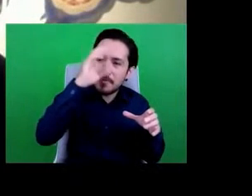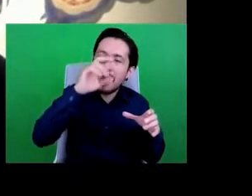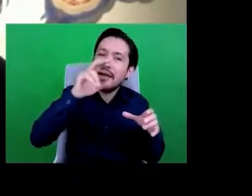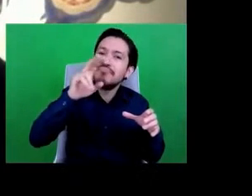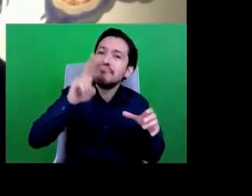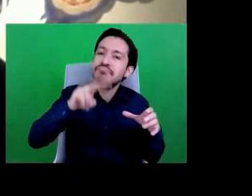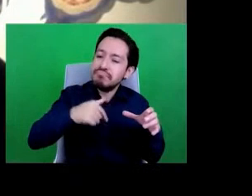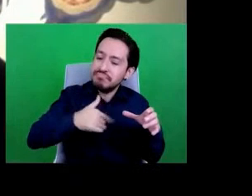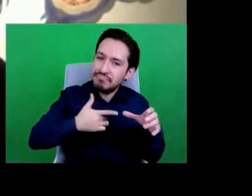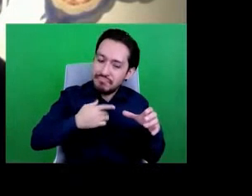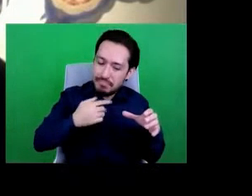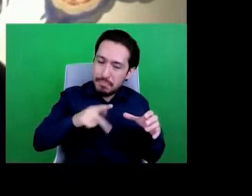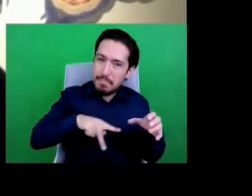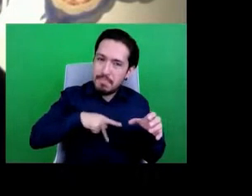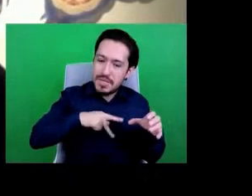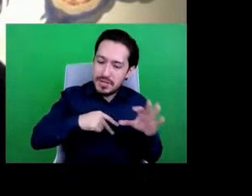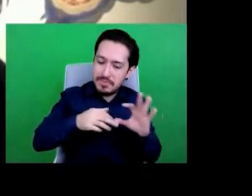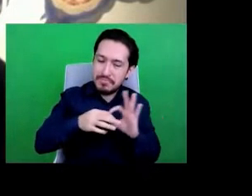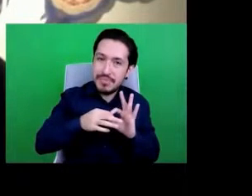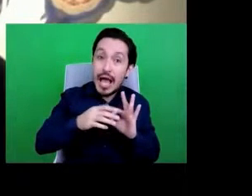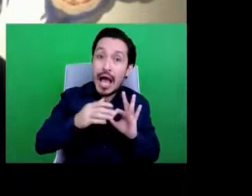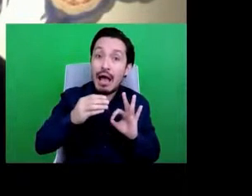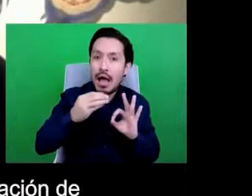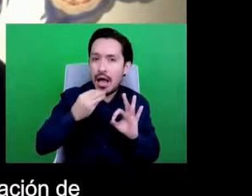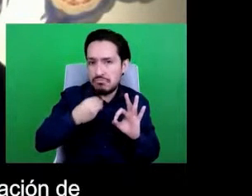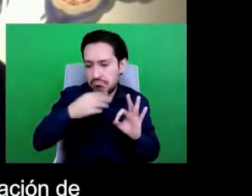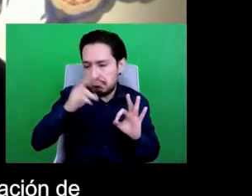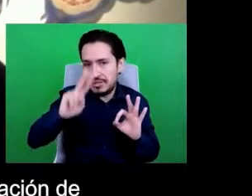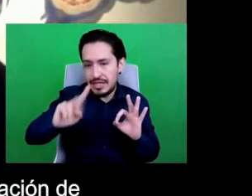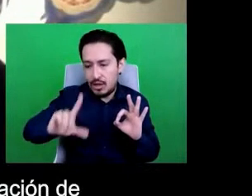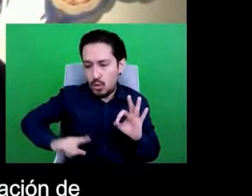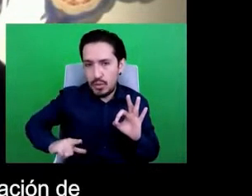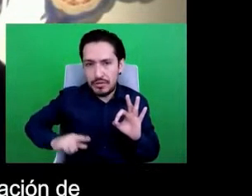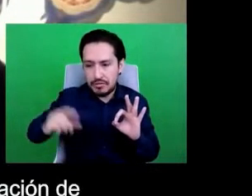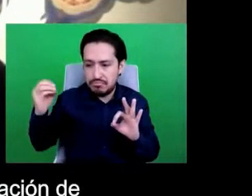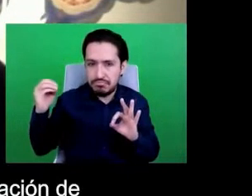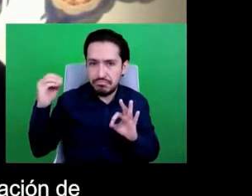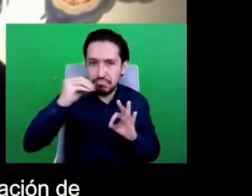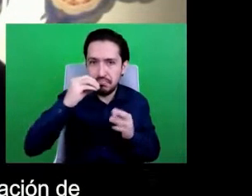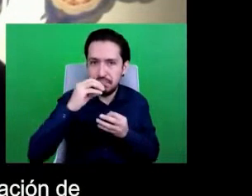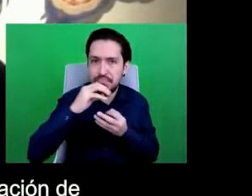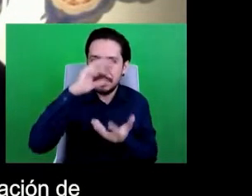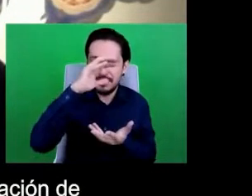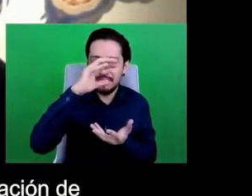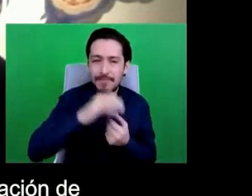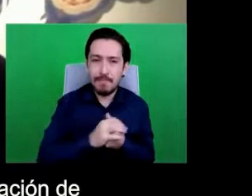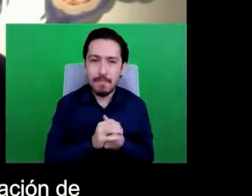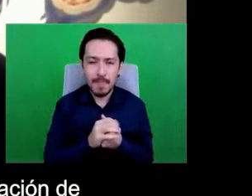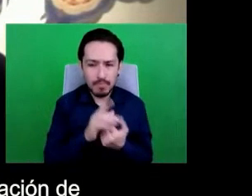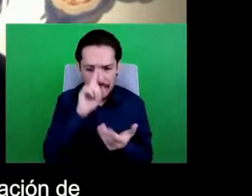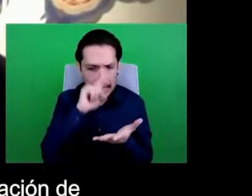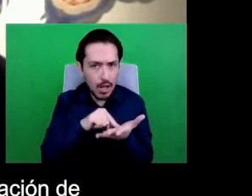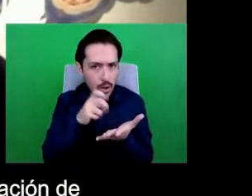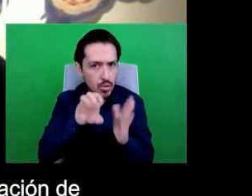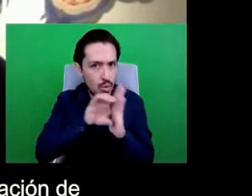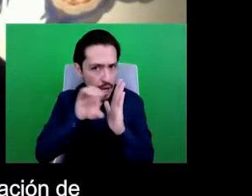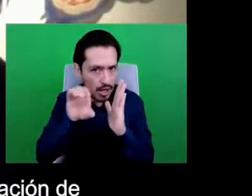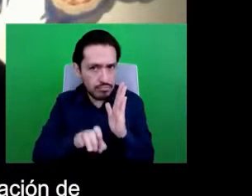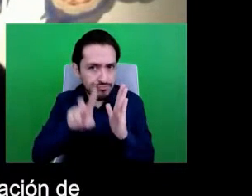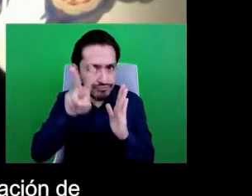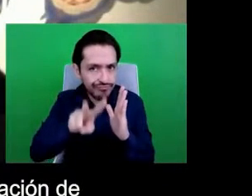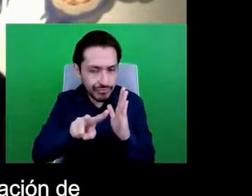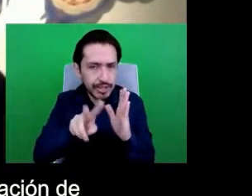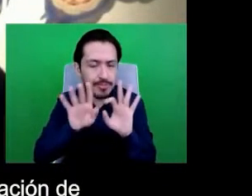municipal ha puesto una gran parte de ese dinero. Creo yo que este es un gran ejemplo de la colaboración de